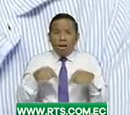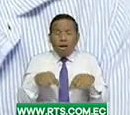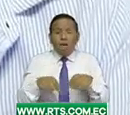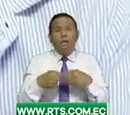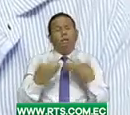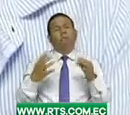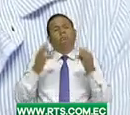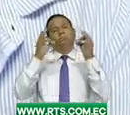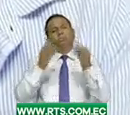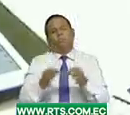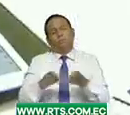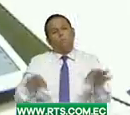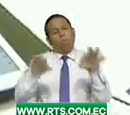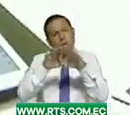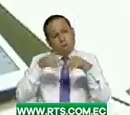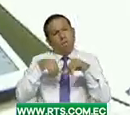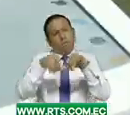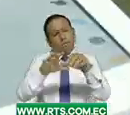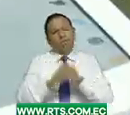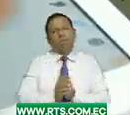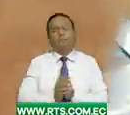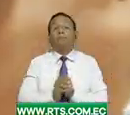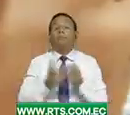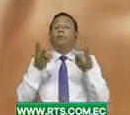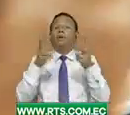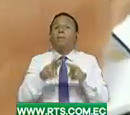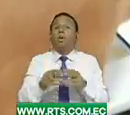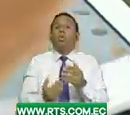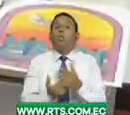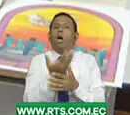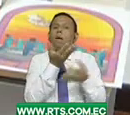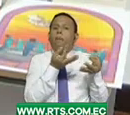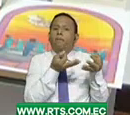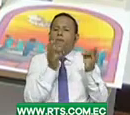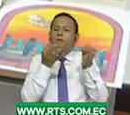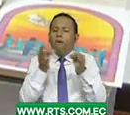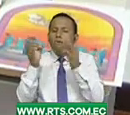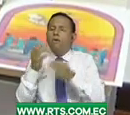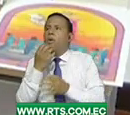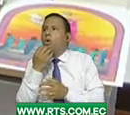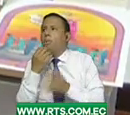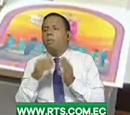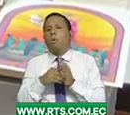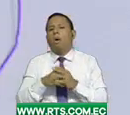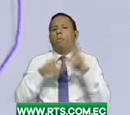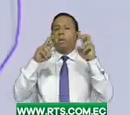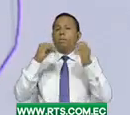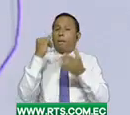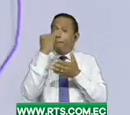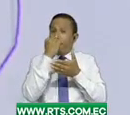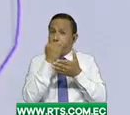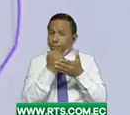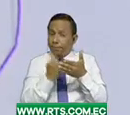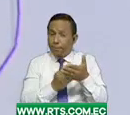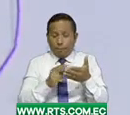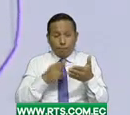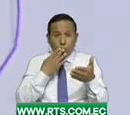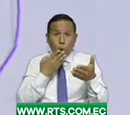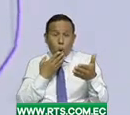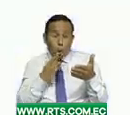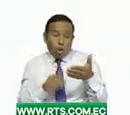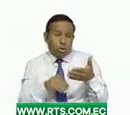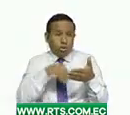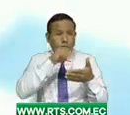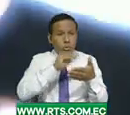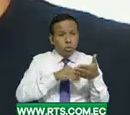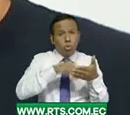que mantenerlos. Pero también se abrieron nuevas tendencias. La diferencia con la pintura tradicional y la pintura digital es que en la pintura digital,